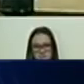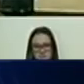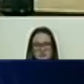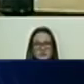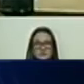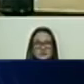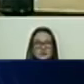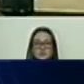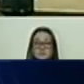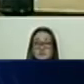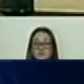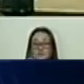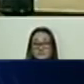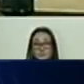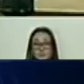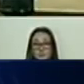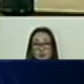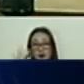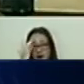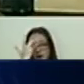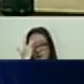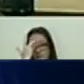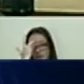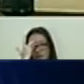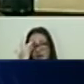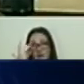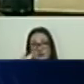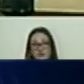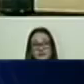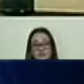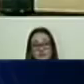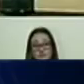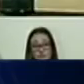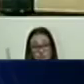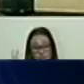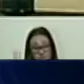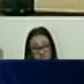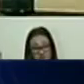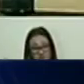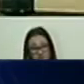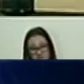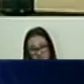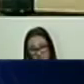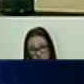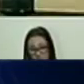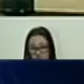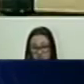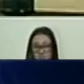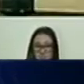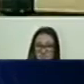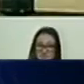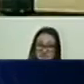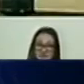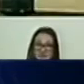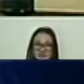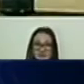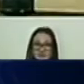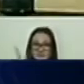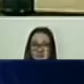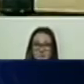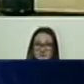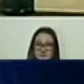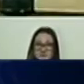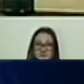las garotas en el Carnaval de Río, fora Temer, es lo único que se le puede decir a Temer. Elecciones en